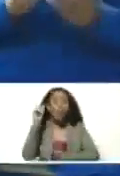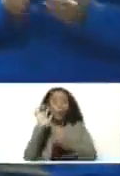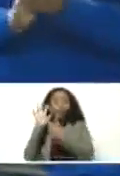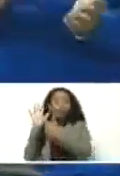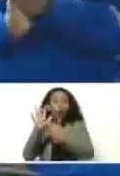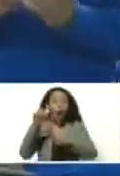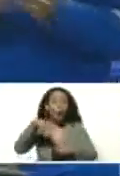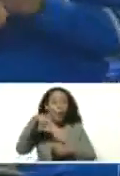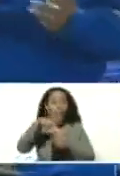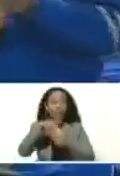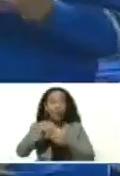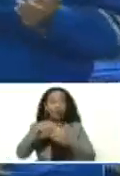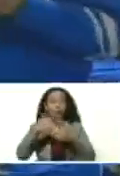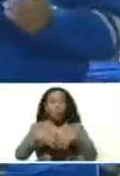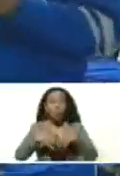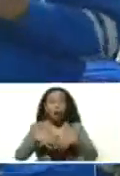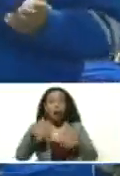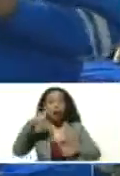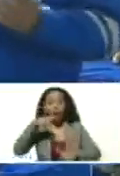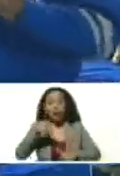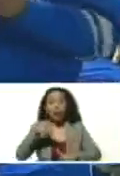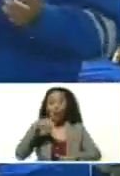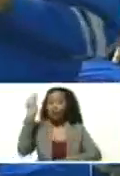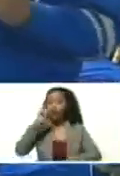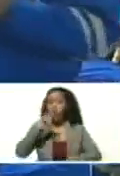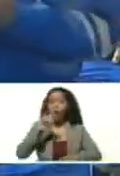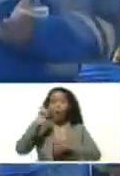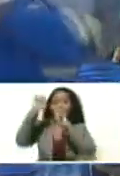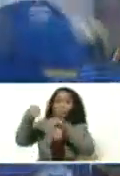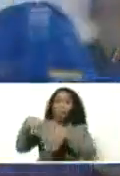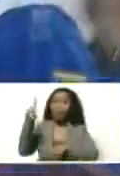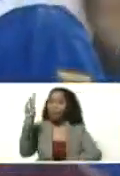Pequibén tampoco lo harán, nunca lo harán.